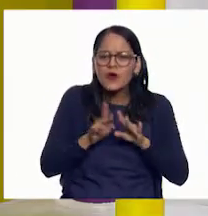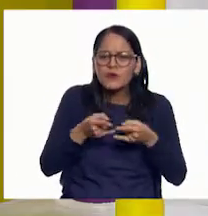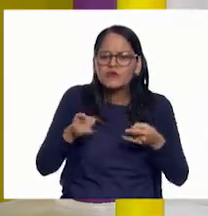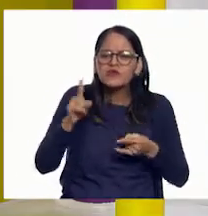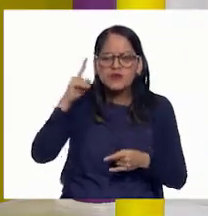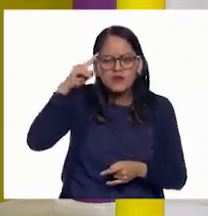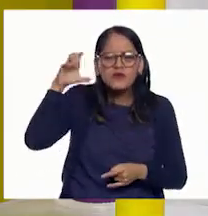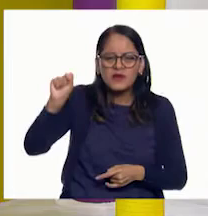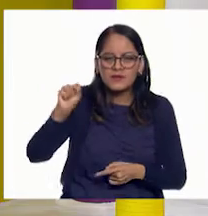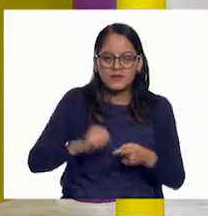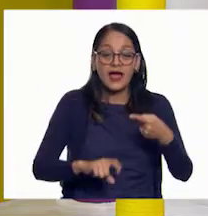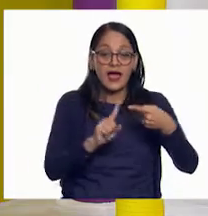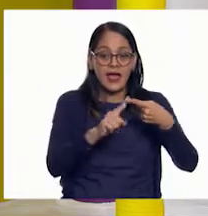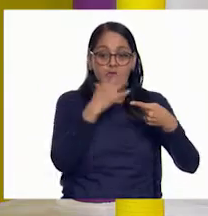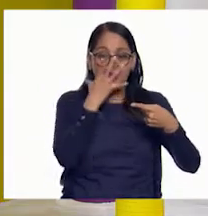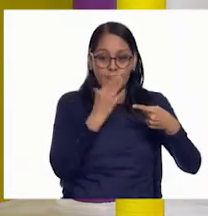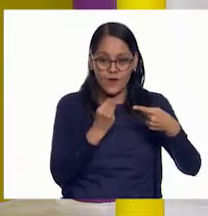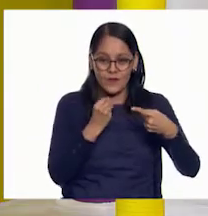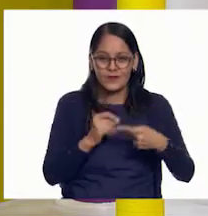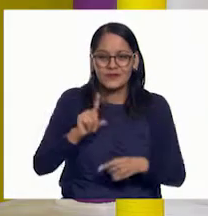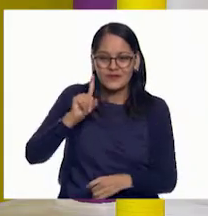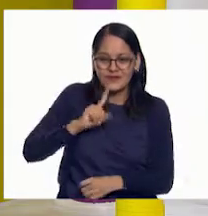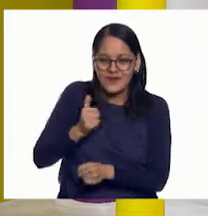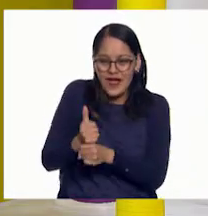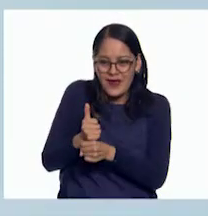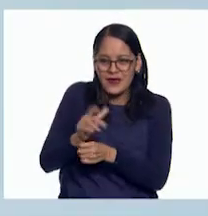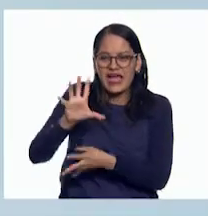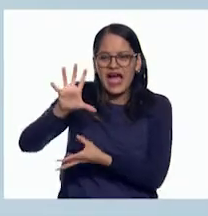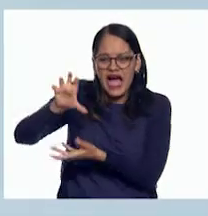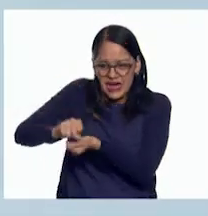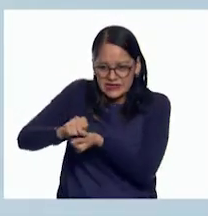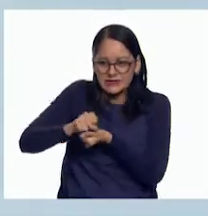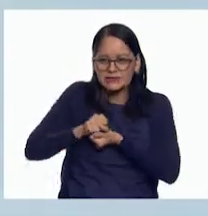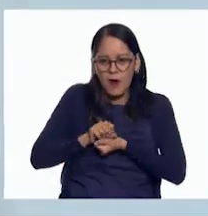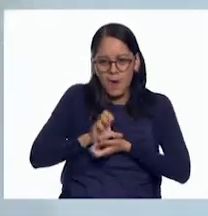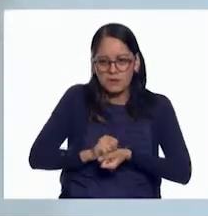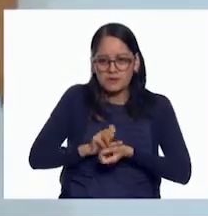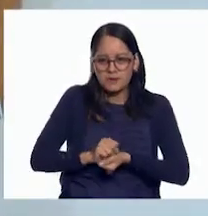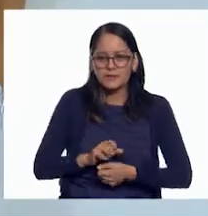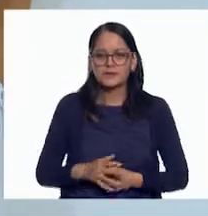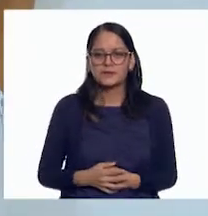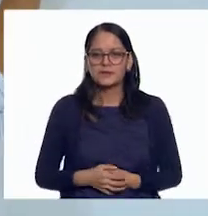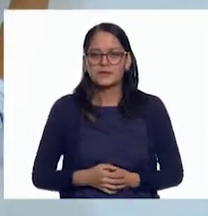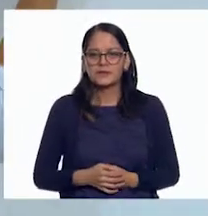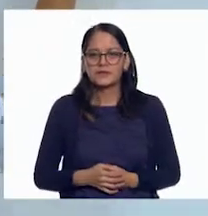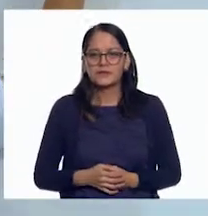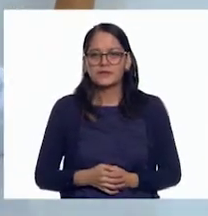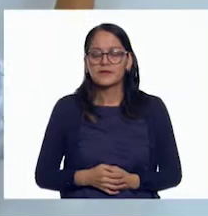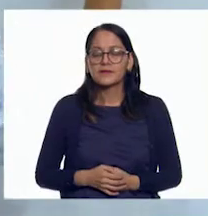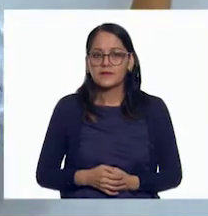Caperucita Roja el lobo se come a la abuelita. El lobo Ujú. se come